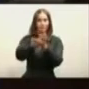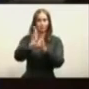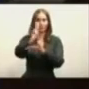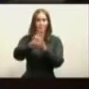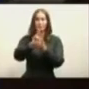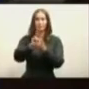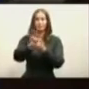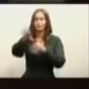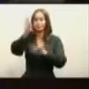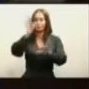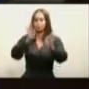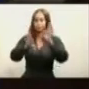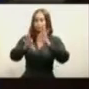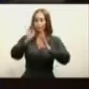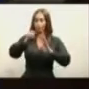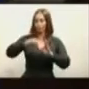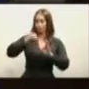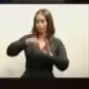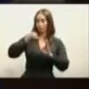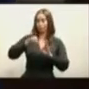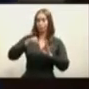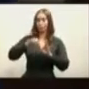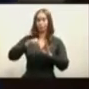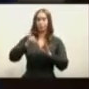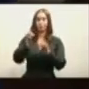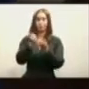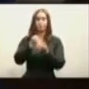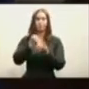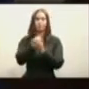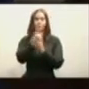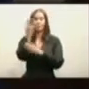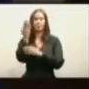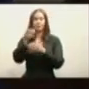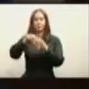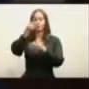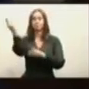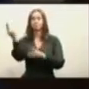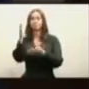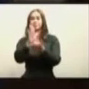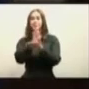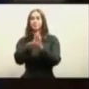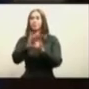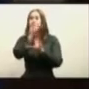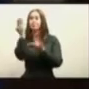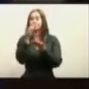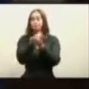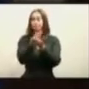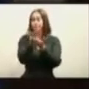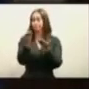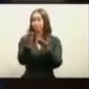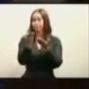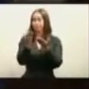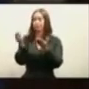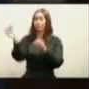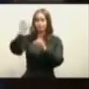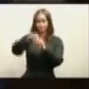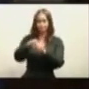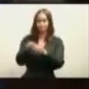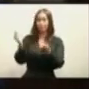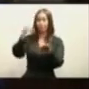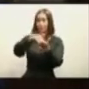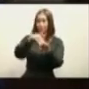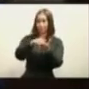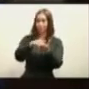incidieron hoy a esto lo que estoy diciendo los factores que incidieron en esa conducta para que esos